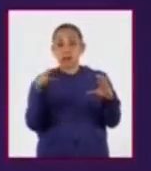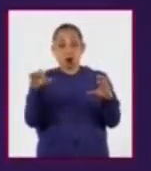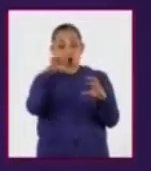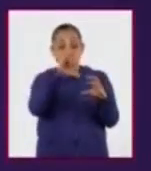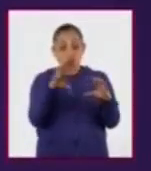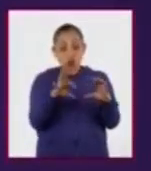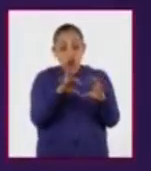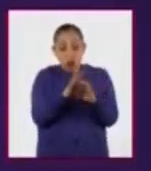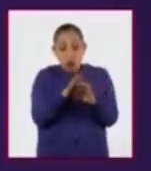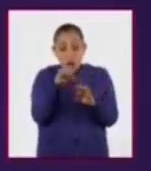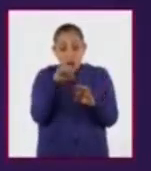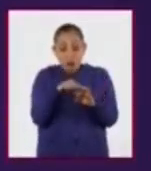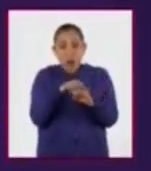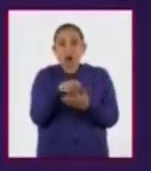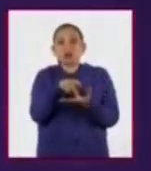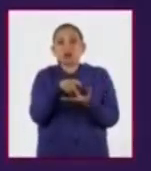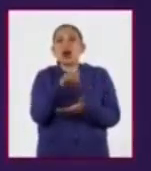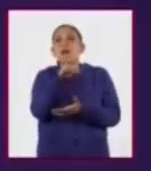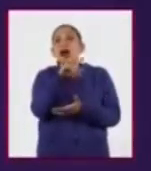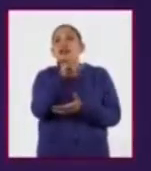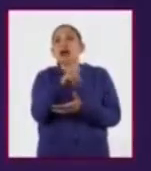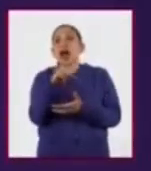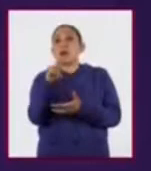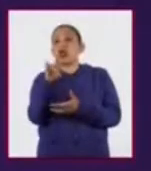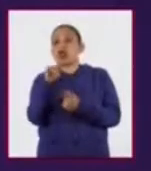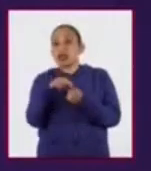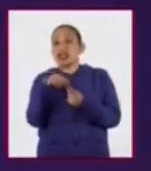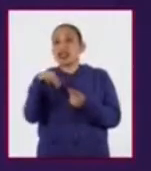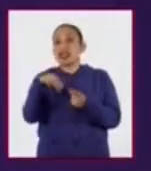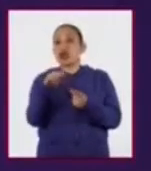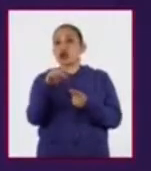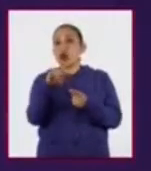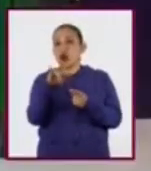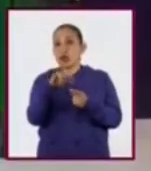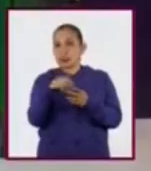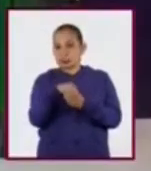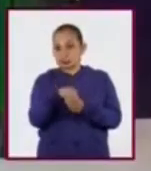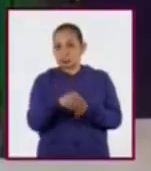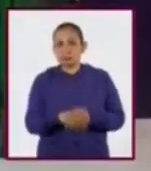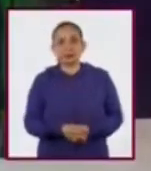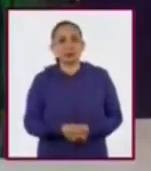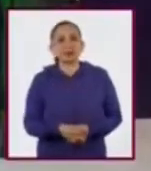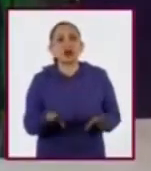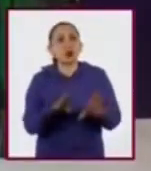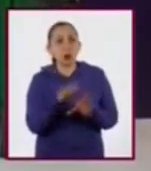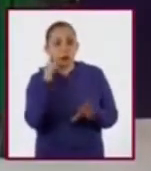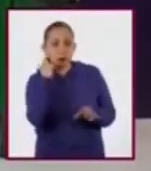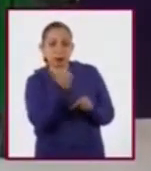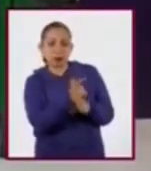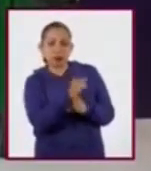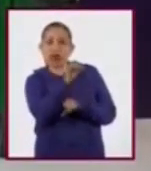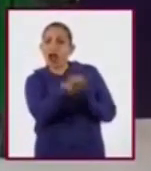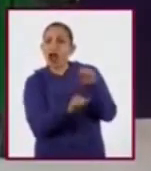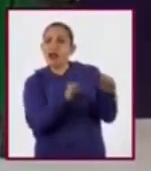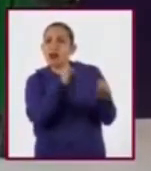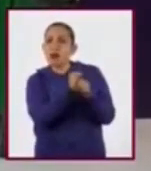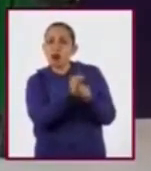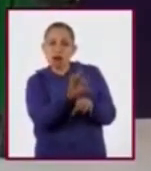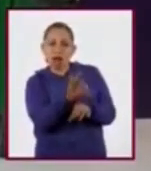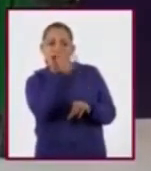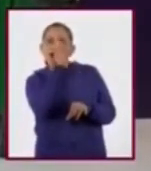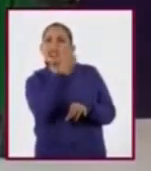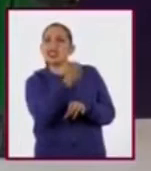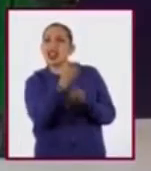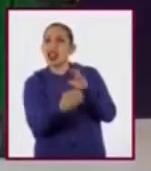núcleo, es decir, por la masa de protones y de neutrones. ¿Cómo identifico a los átomos de un elemento